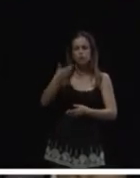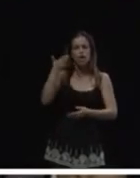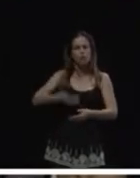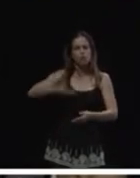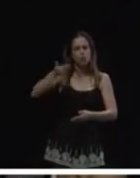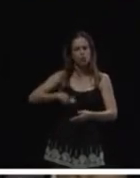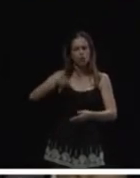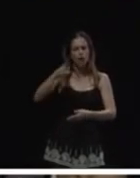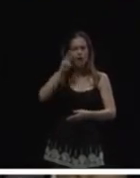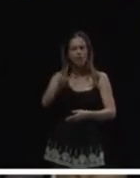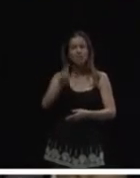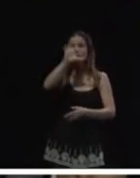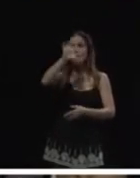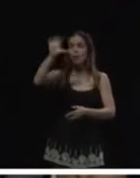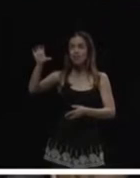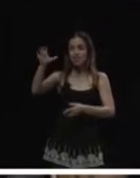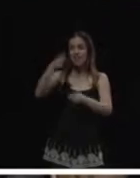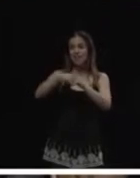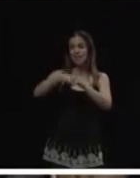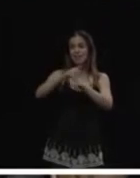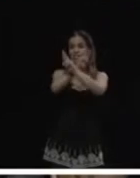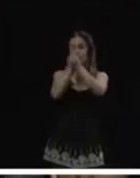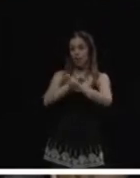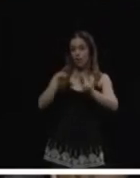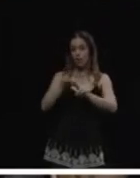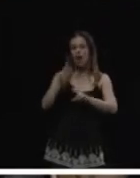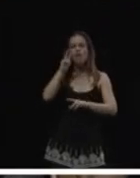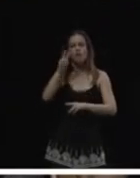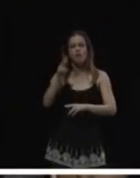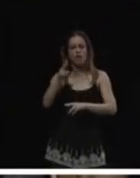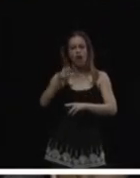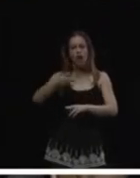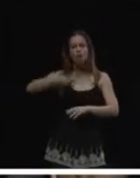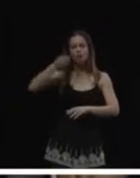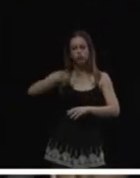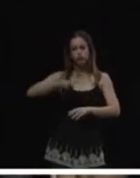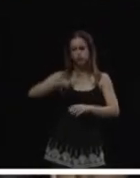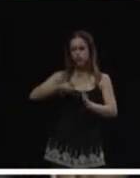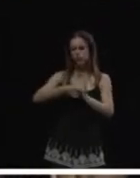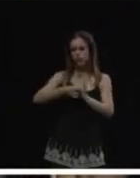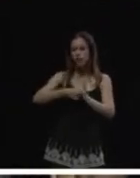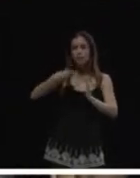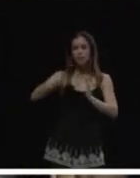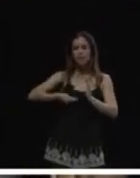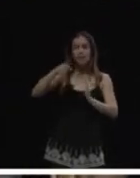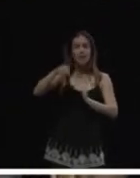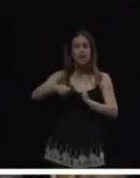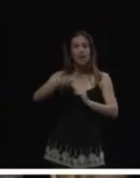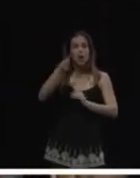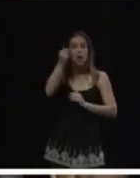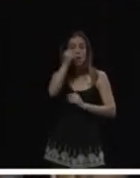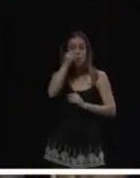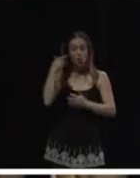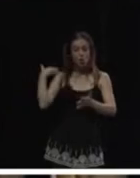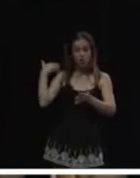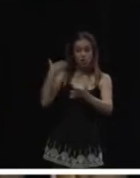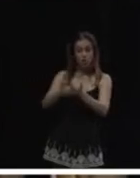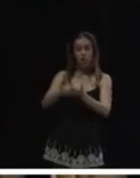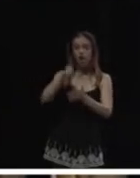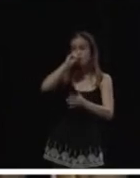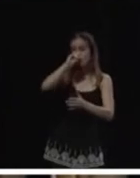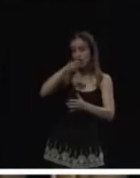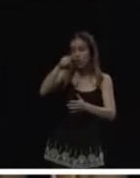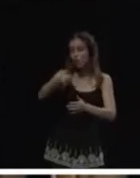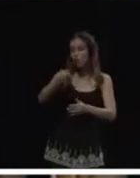desde otros países. Y lo vamos a hacer porque, por lo poco que conocemos hasta la fecha, Feijóo solo